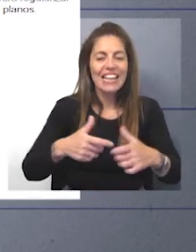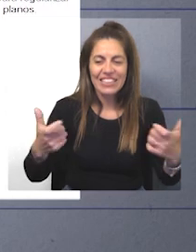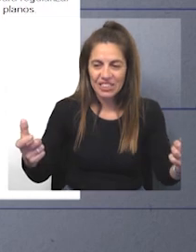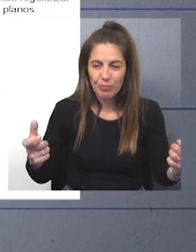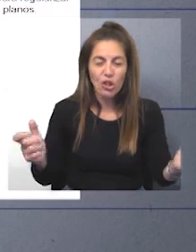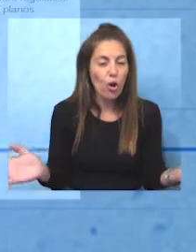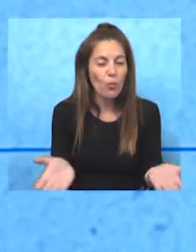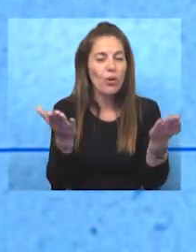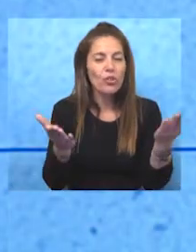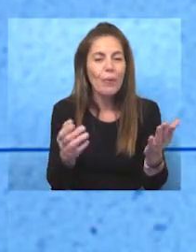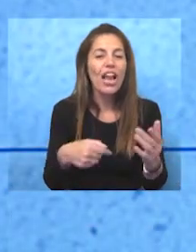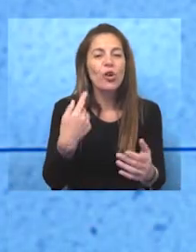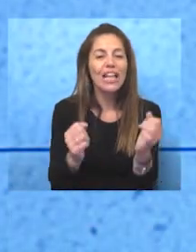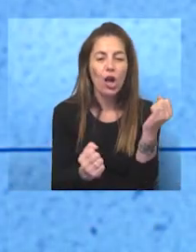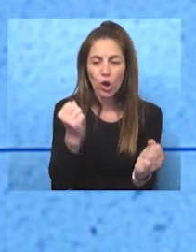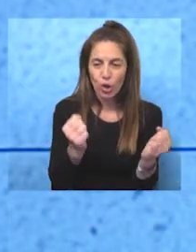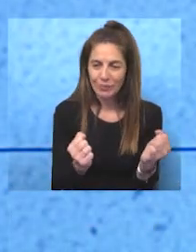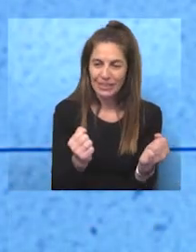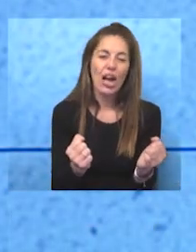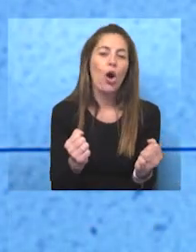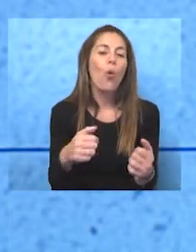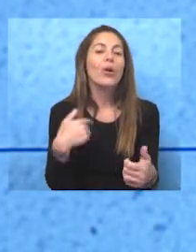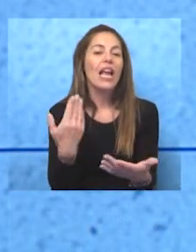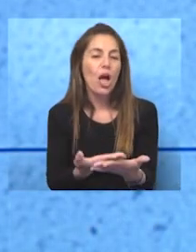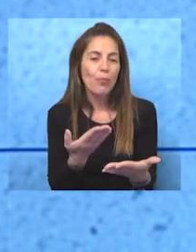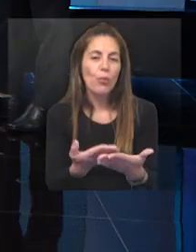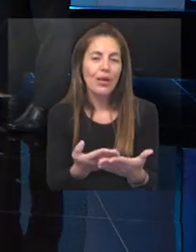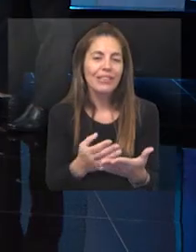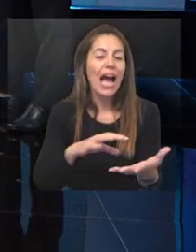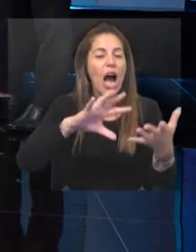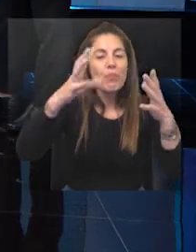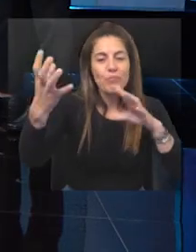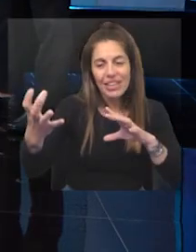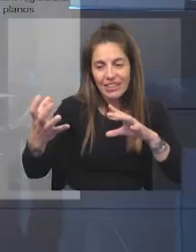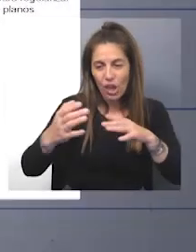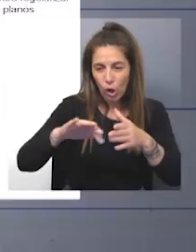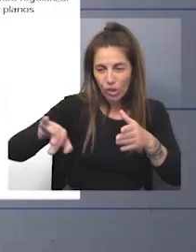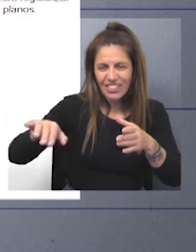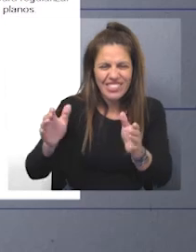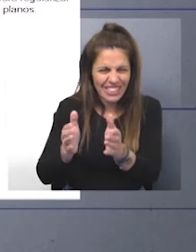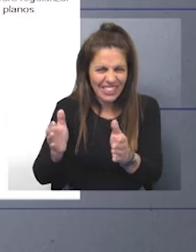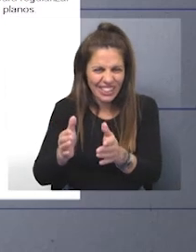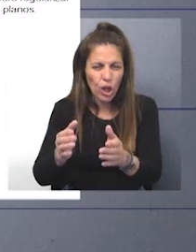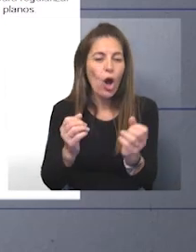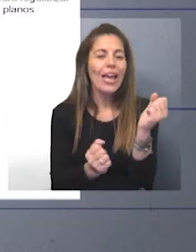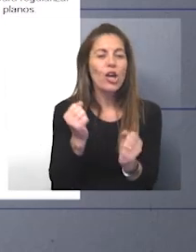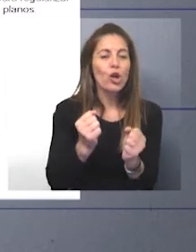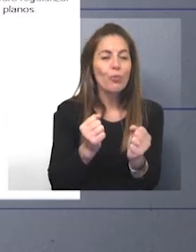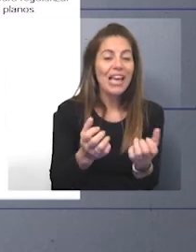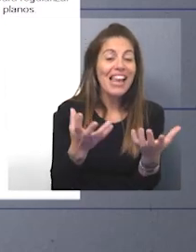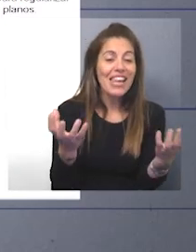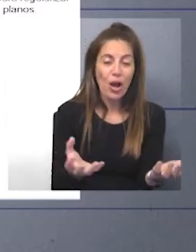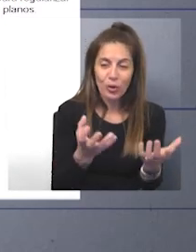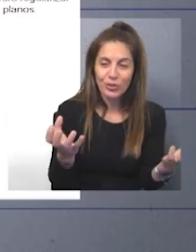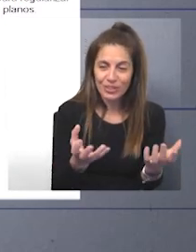palanca para el resto de la economía eso era una de las propuestas tenemos ambiente ahí en el costadito que le quedó chico economía en la cocina